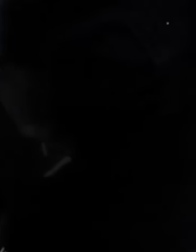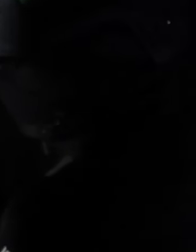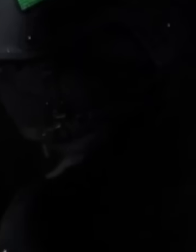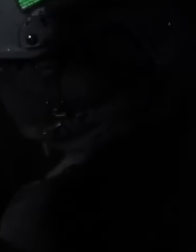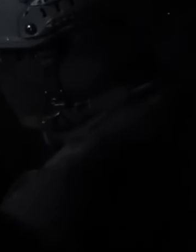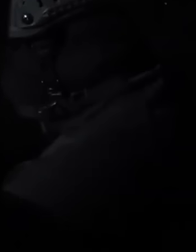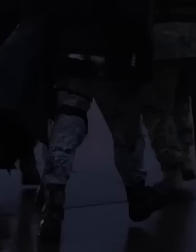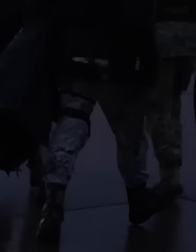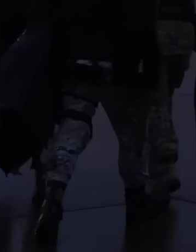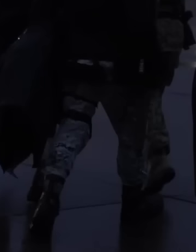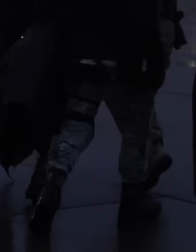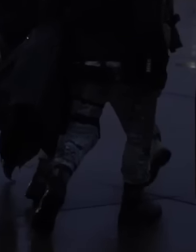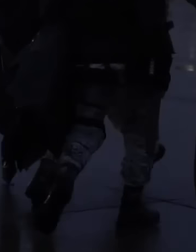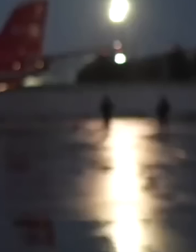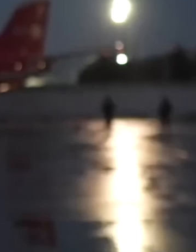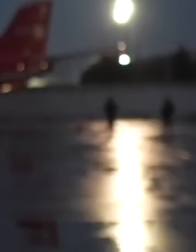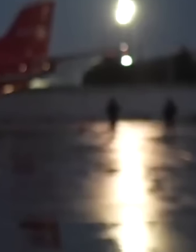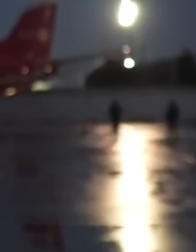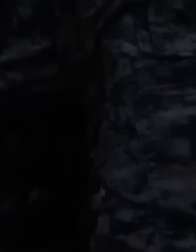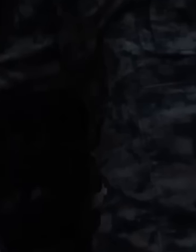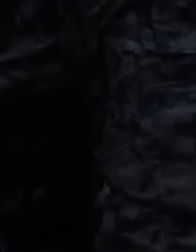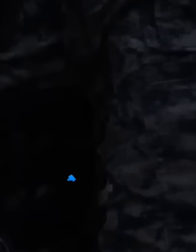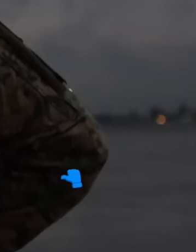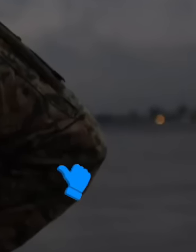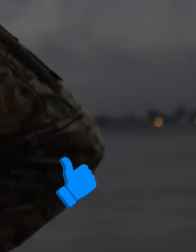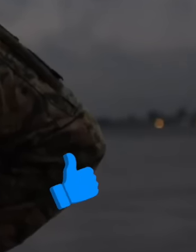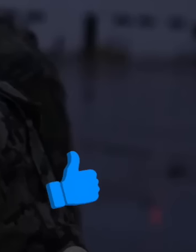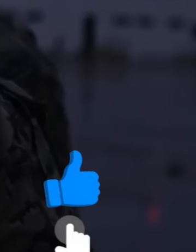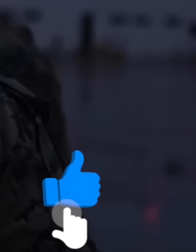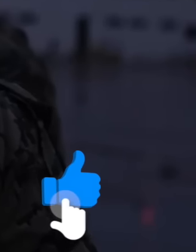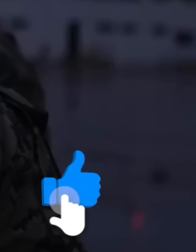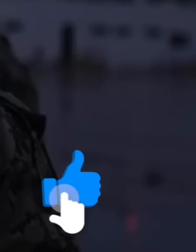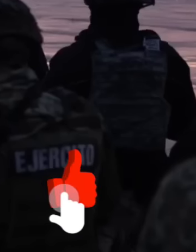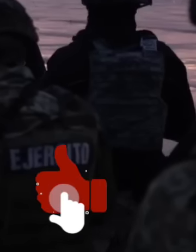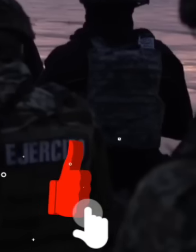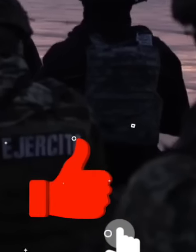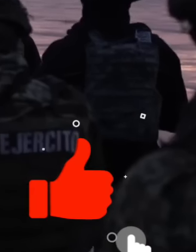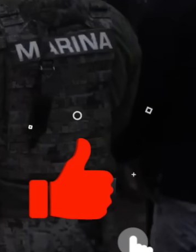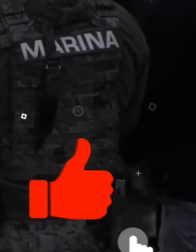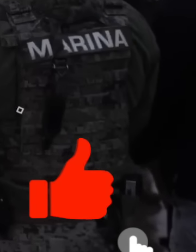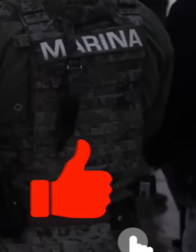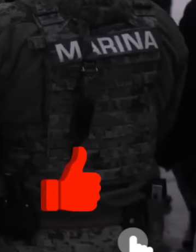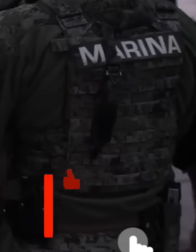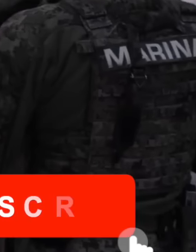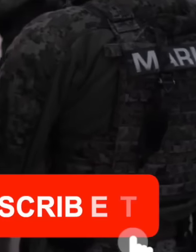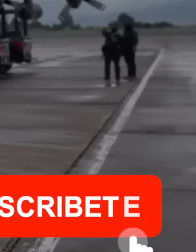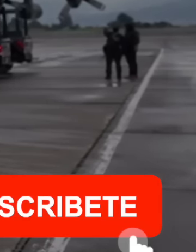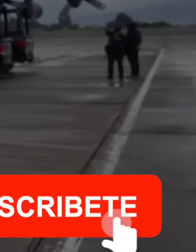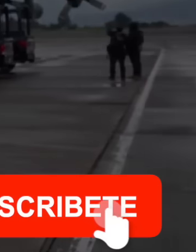completa. Con este traslado, ya suman 92 criminales de alto impacto en lo que va de esta